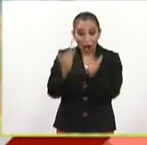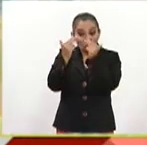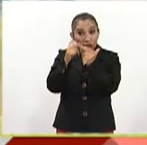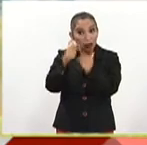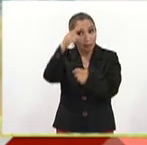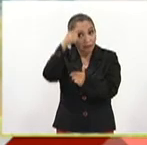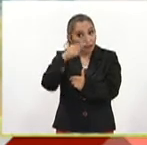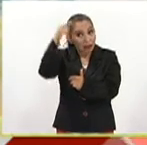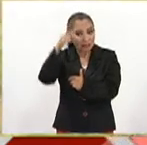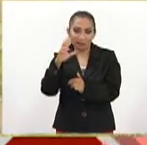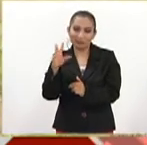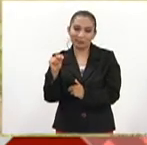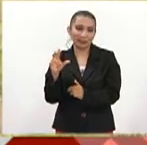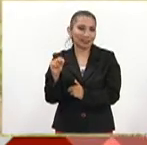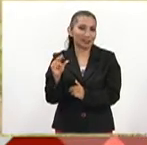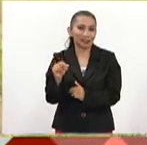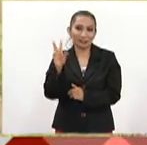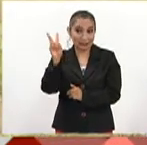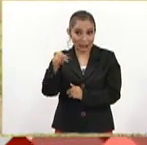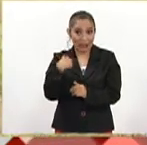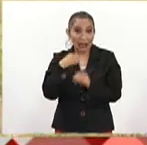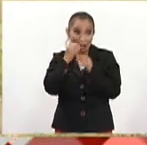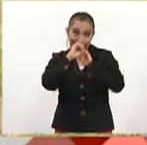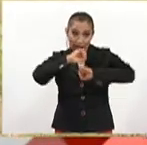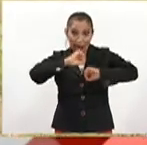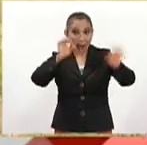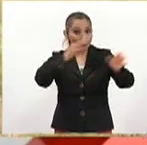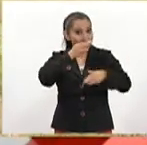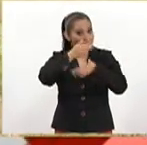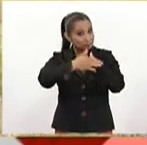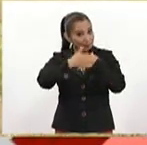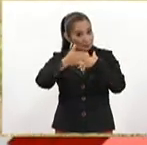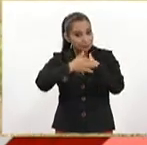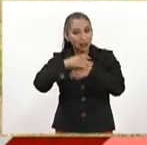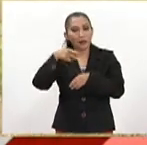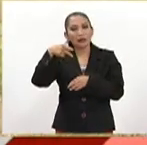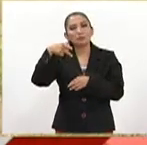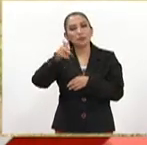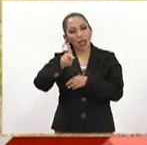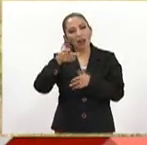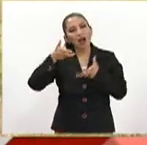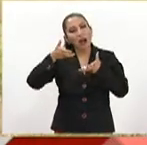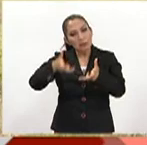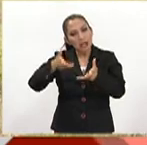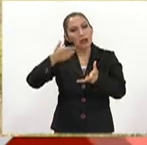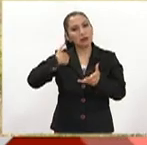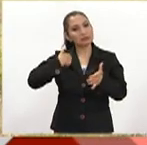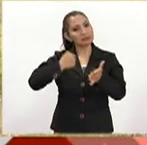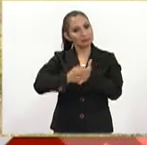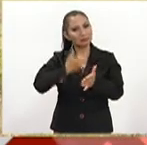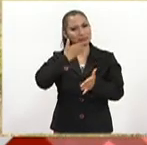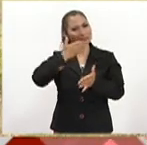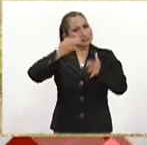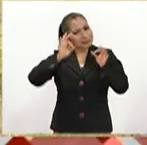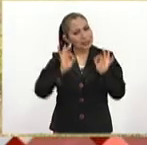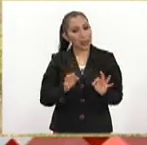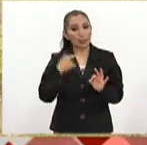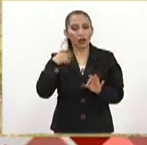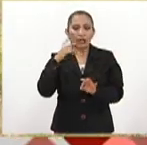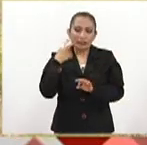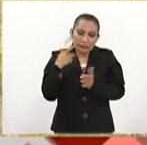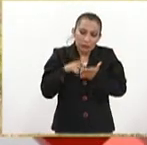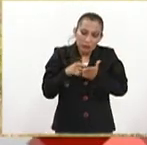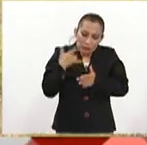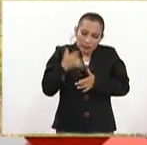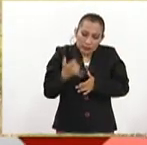un camino fácil. Claro. Eso lo tenemos que tomar bien en cuenta, pero es un camino lleno de satisfacciones, porque al final del día estás